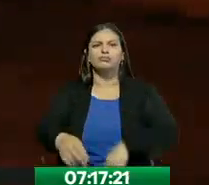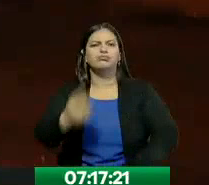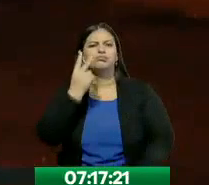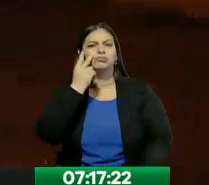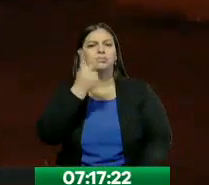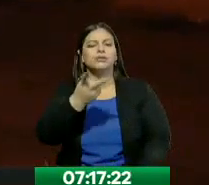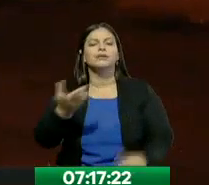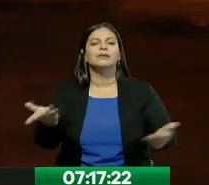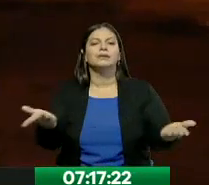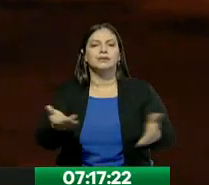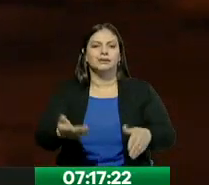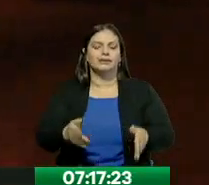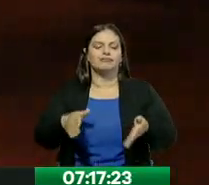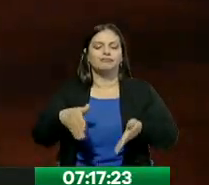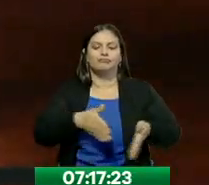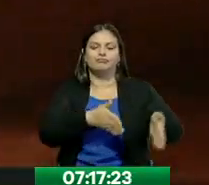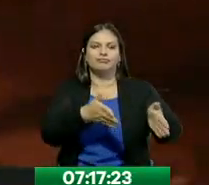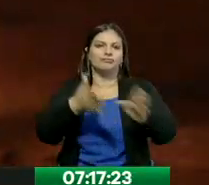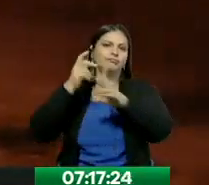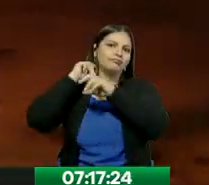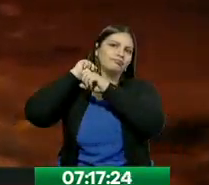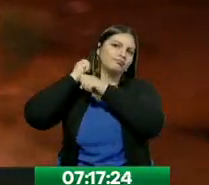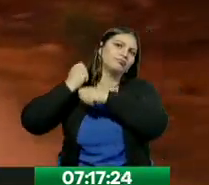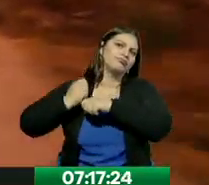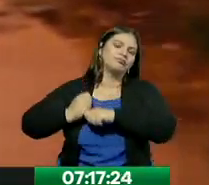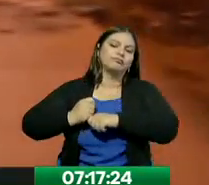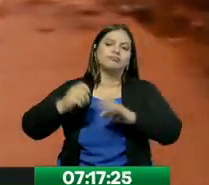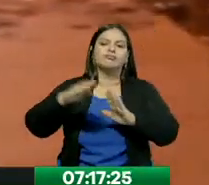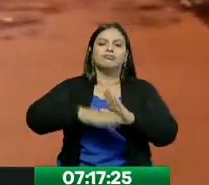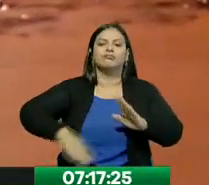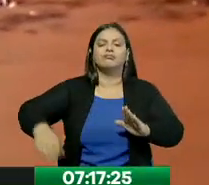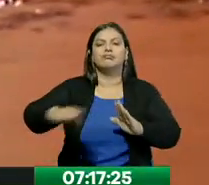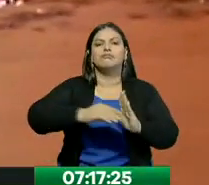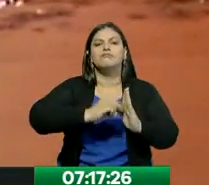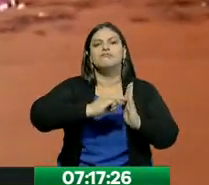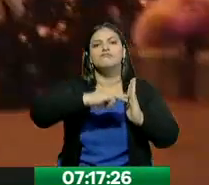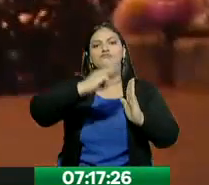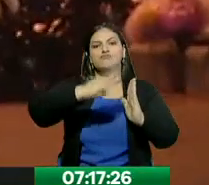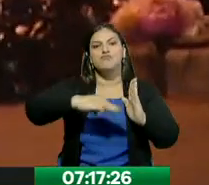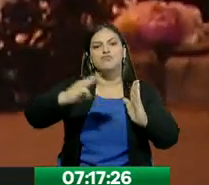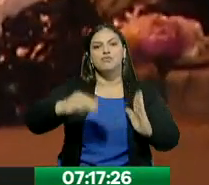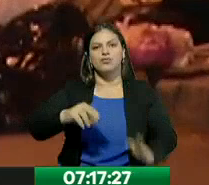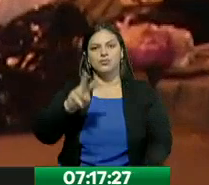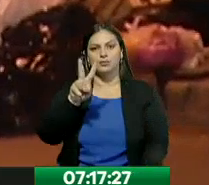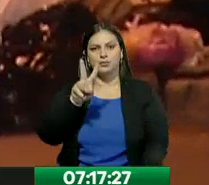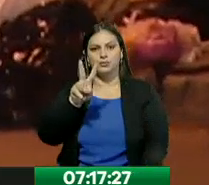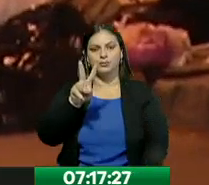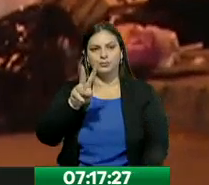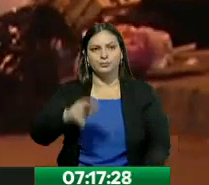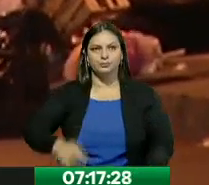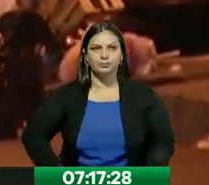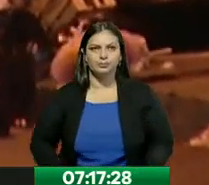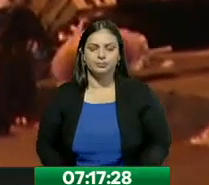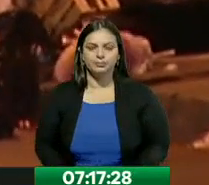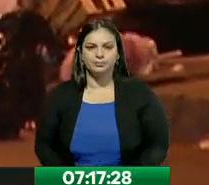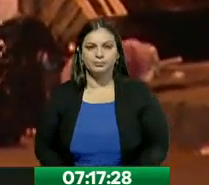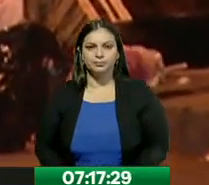Jesús, al pie de la ciudadela Mucholote 2, en el norte de Guayaquil.